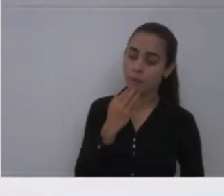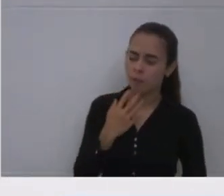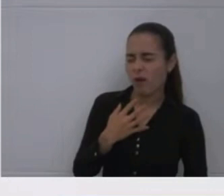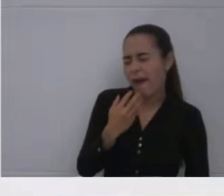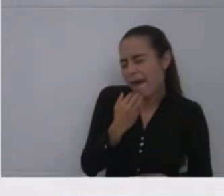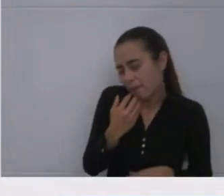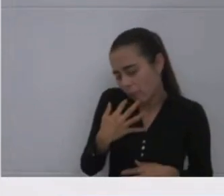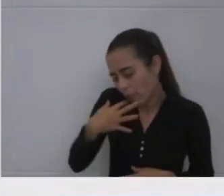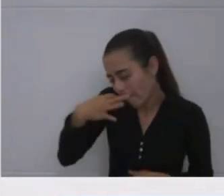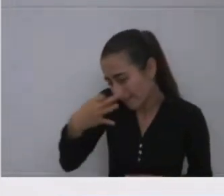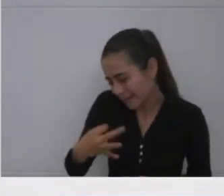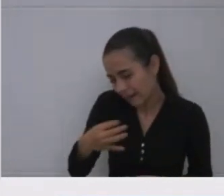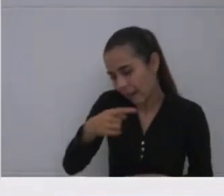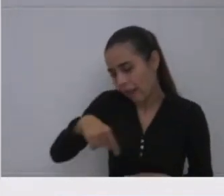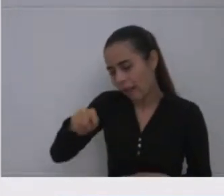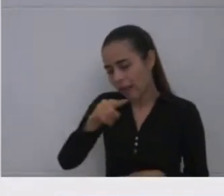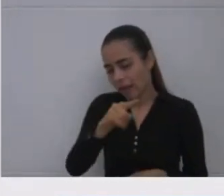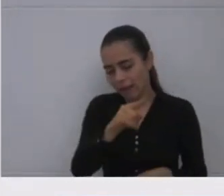si eso es verdad,